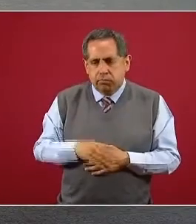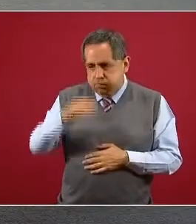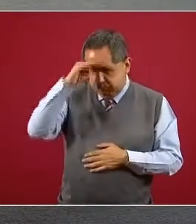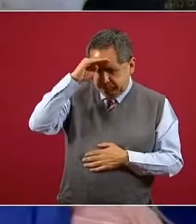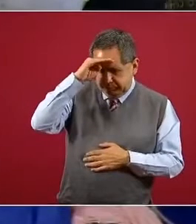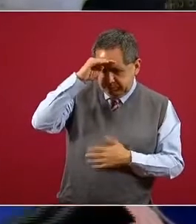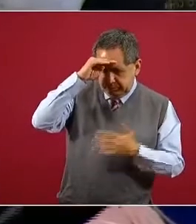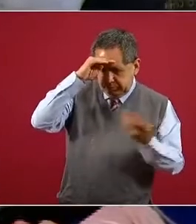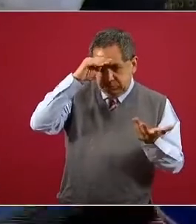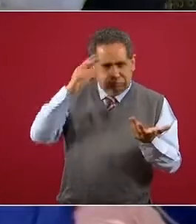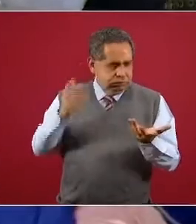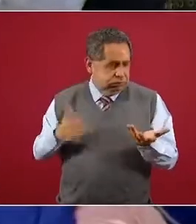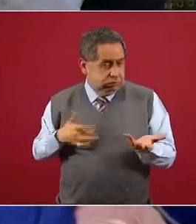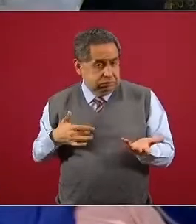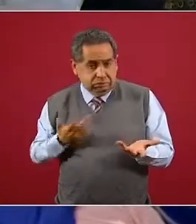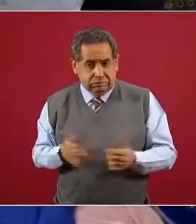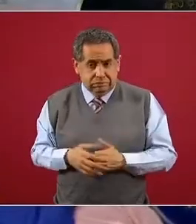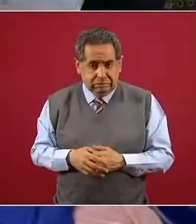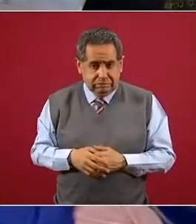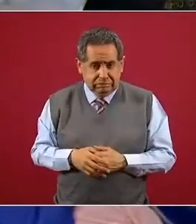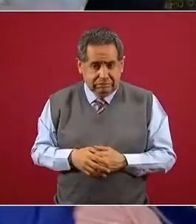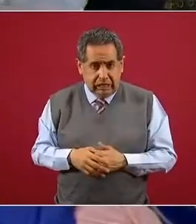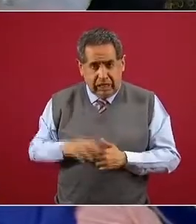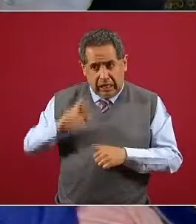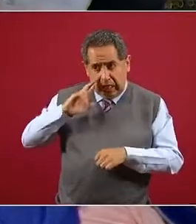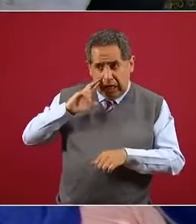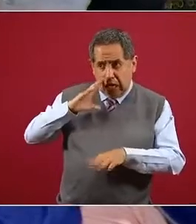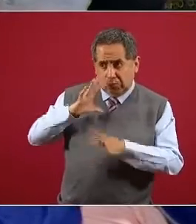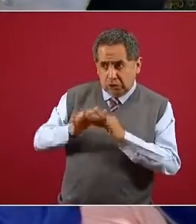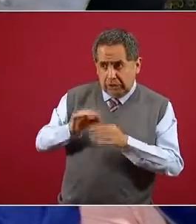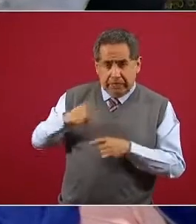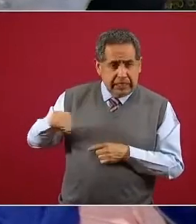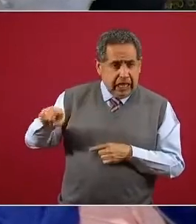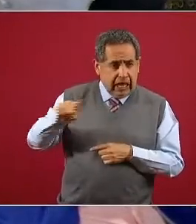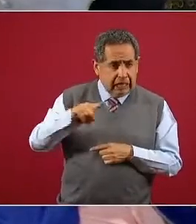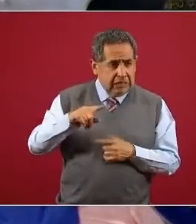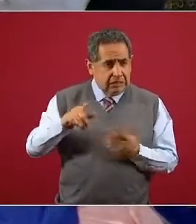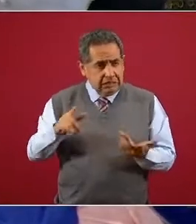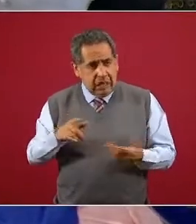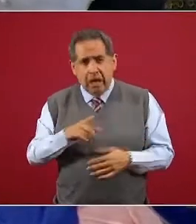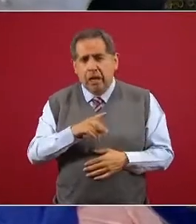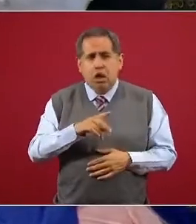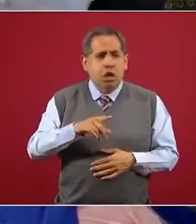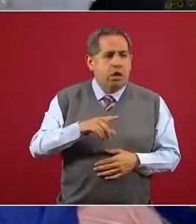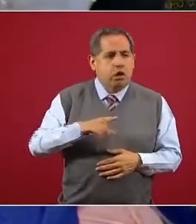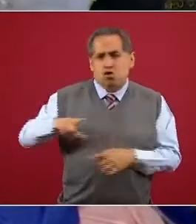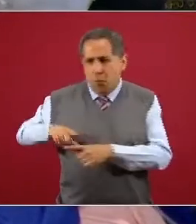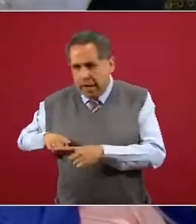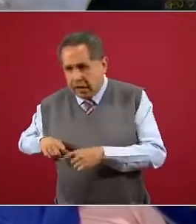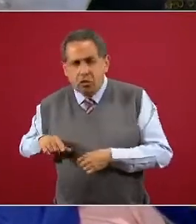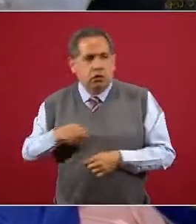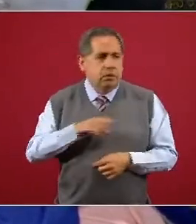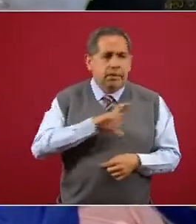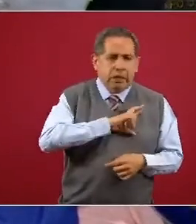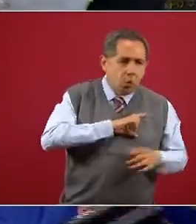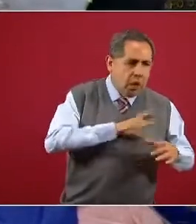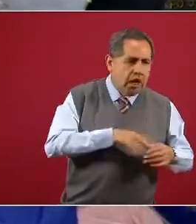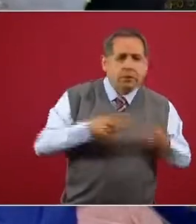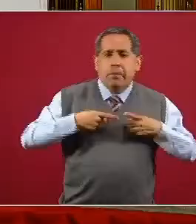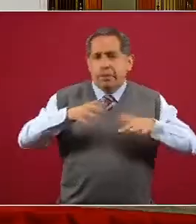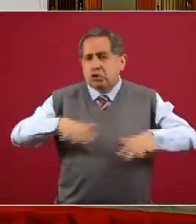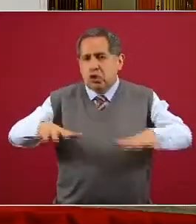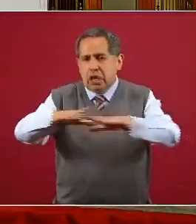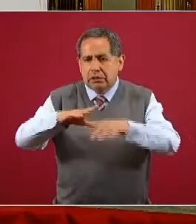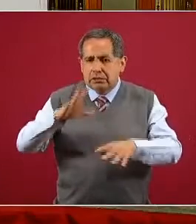parte de la responsabilidad que tienen no solo la iniciativa privada o los gobiernos, sino los ciudadanos, pues